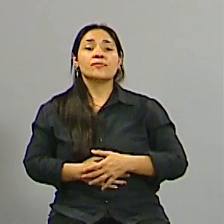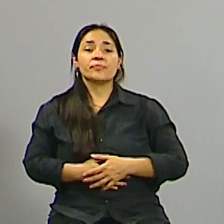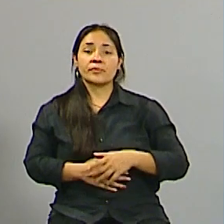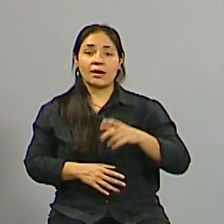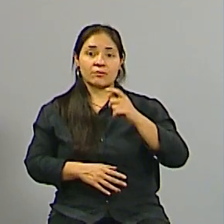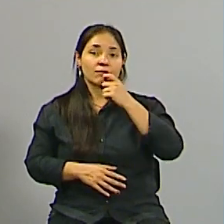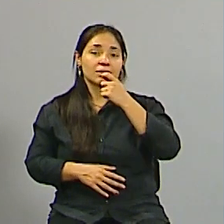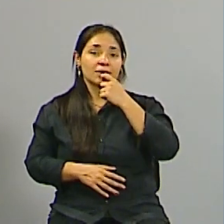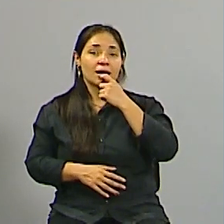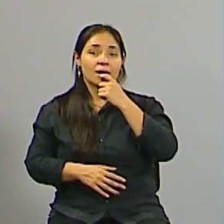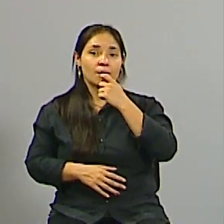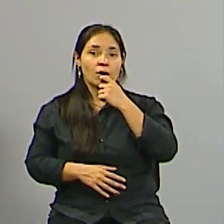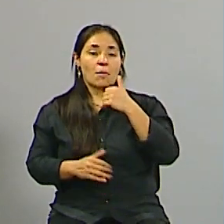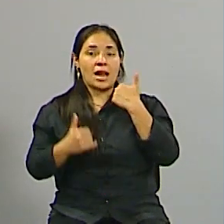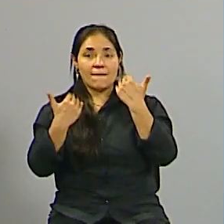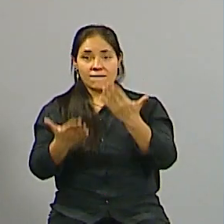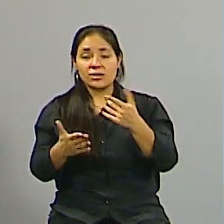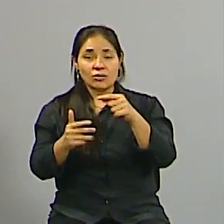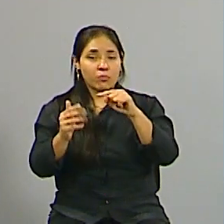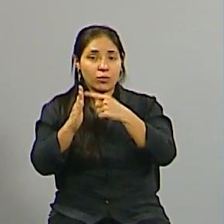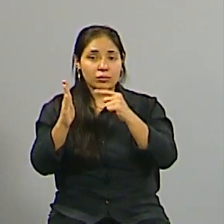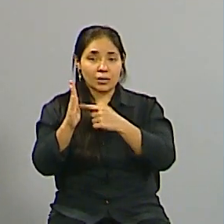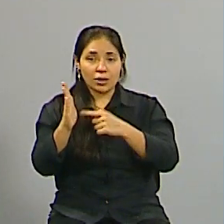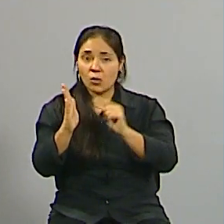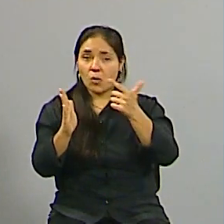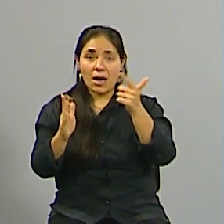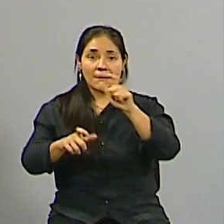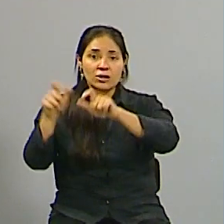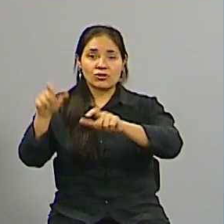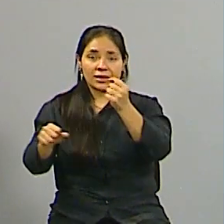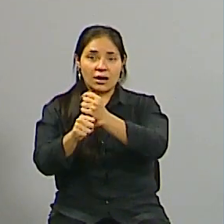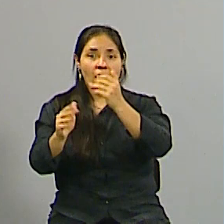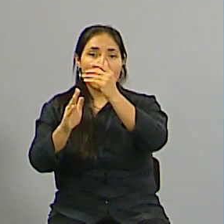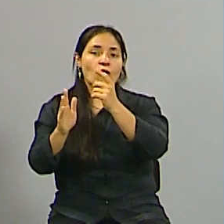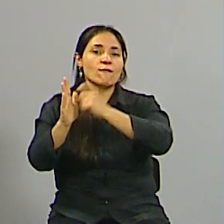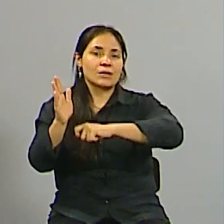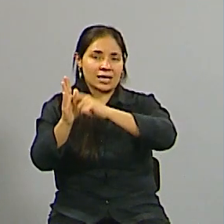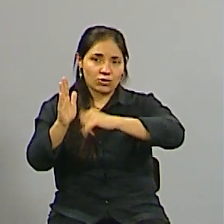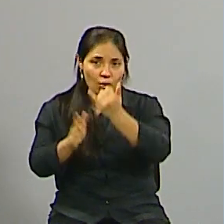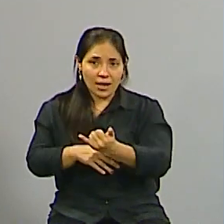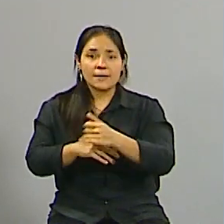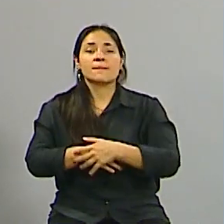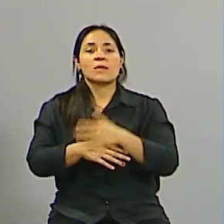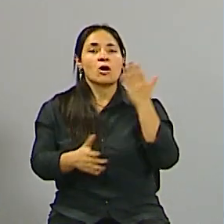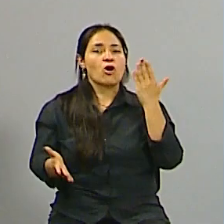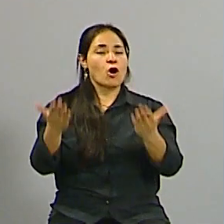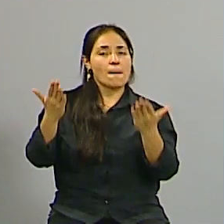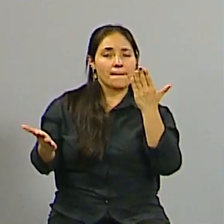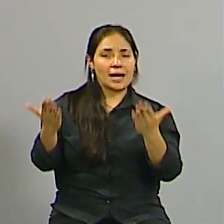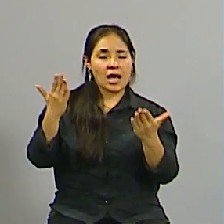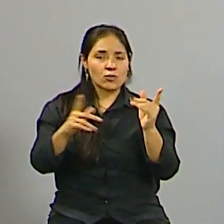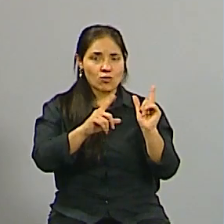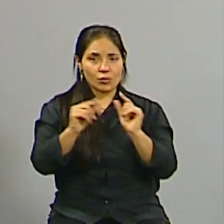casos, fuera de cualquier beneficio que sí tienen los trabajadores que están en blanco. Si tuviéramos que equiparar casi las cifras, si los pusiéramos del